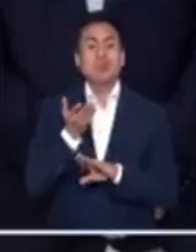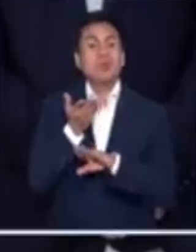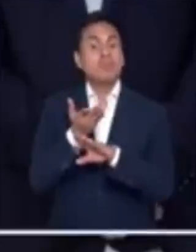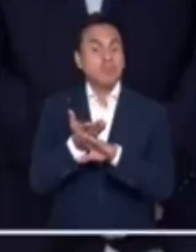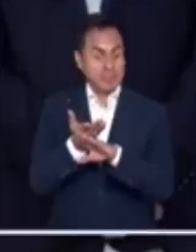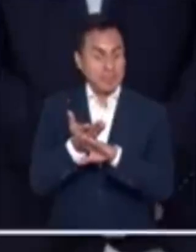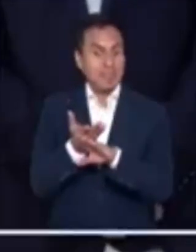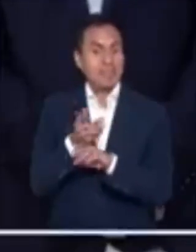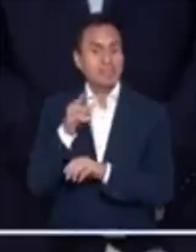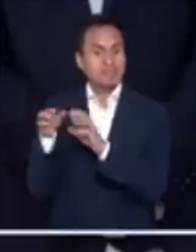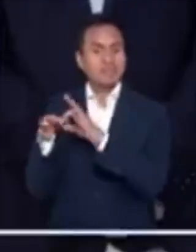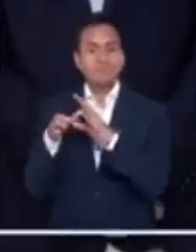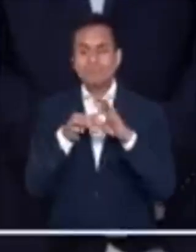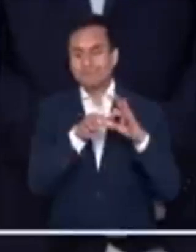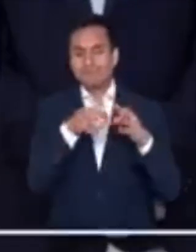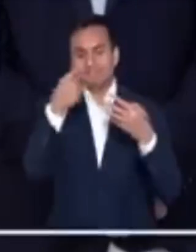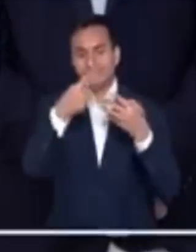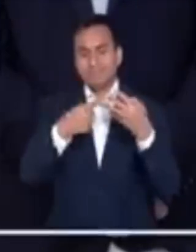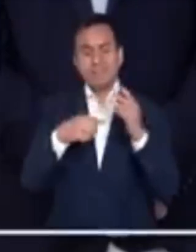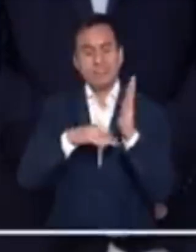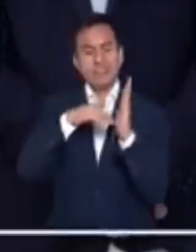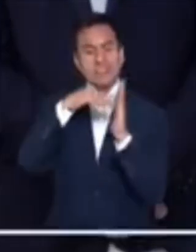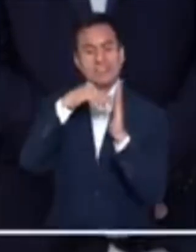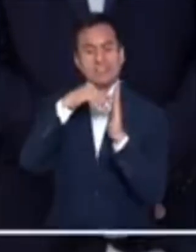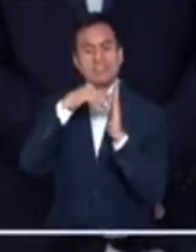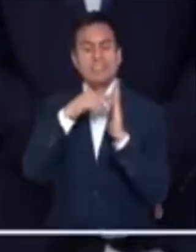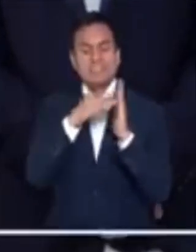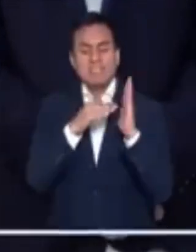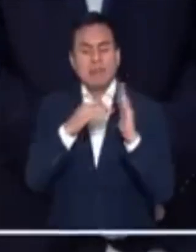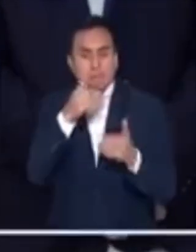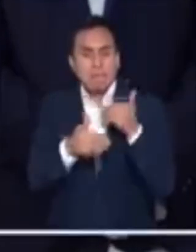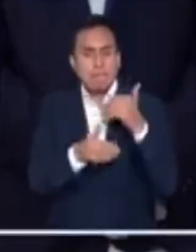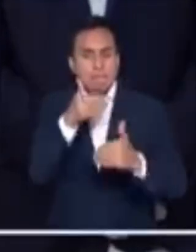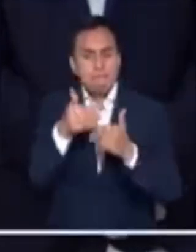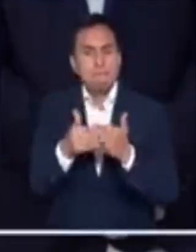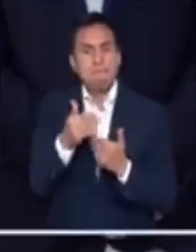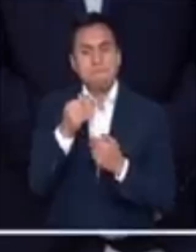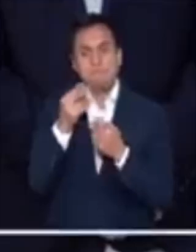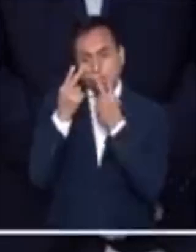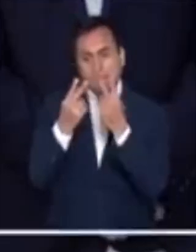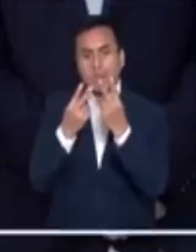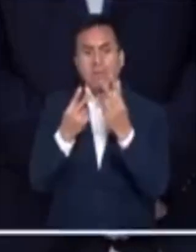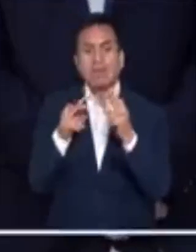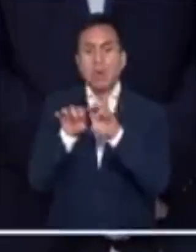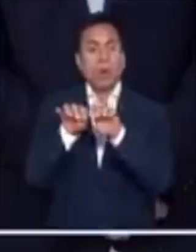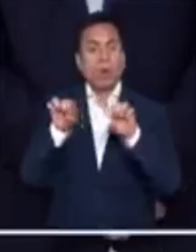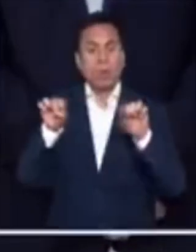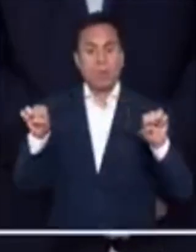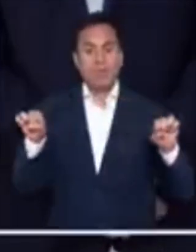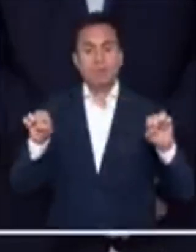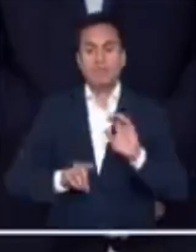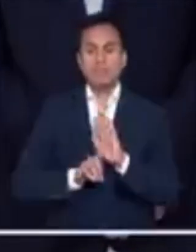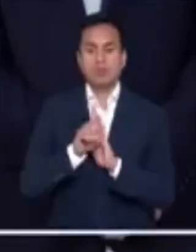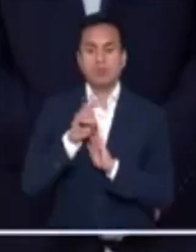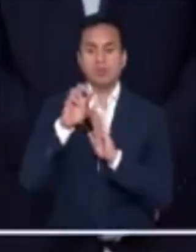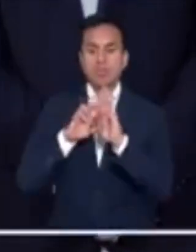pusieran las distintas fases para que podamos ir para que podamos comprometer un desarrollo